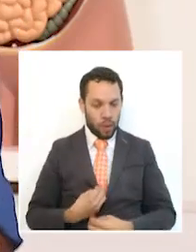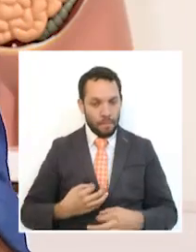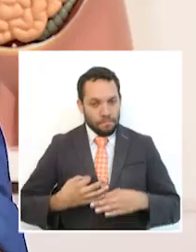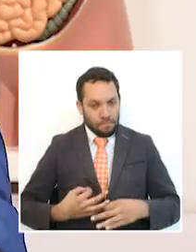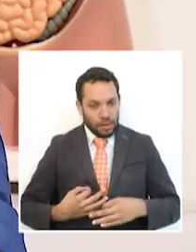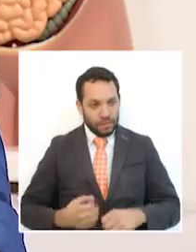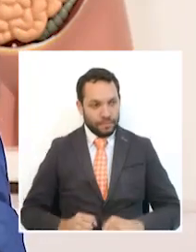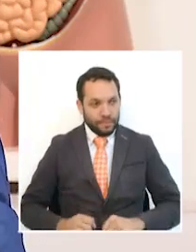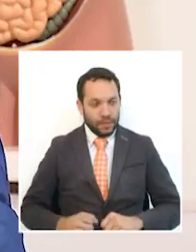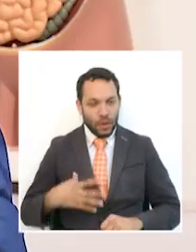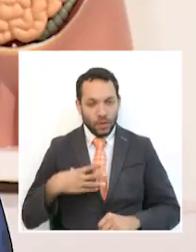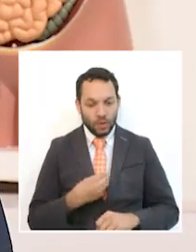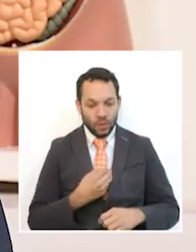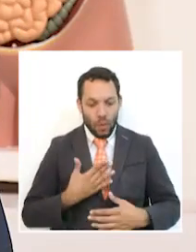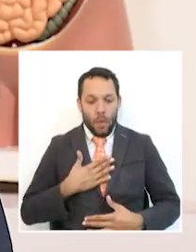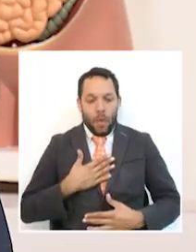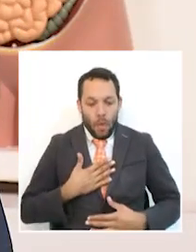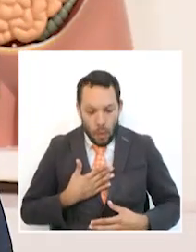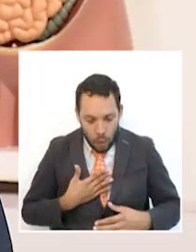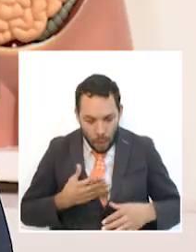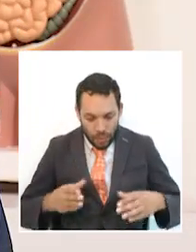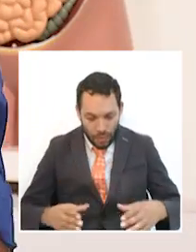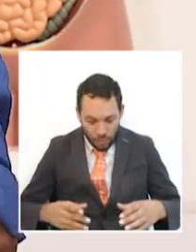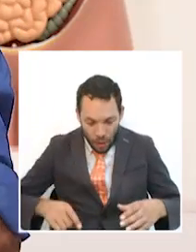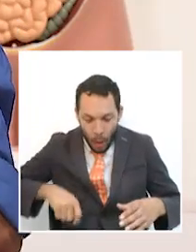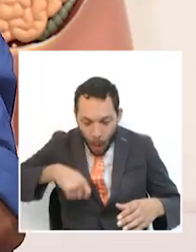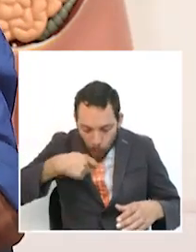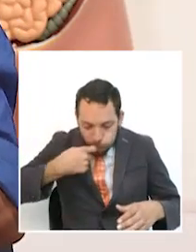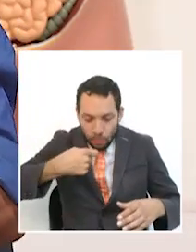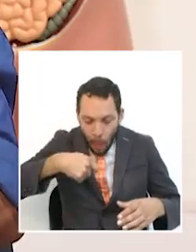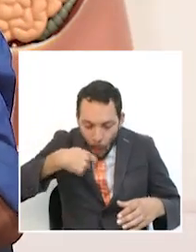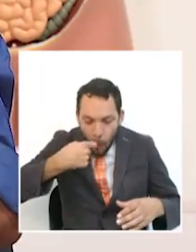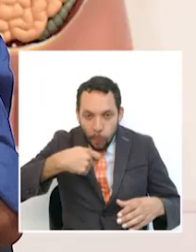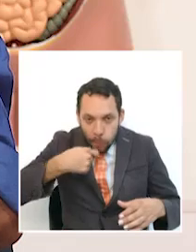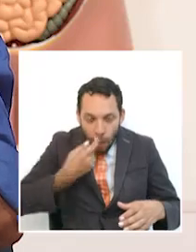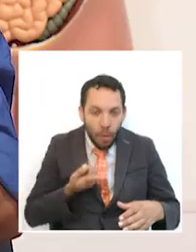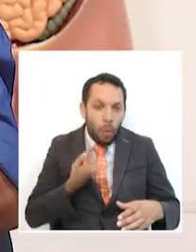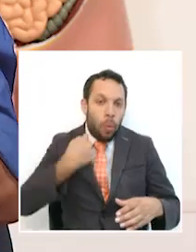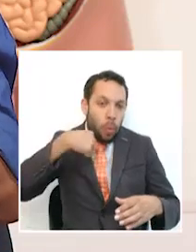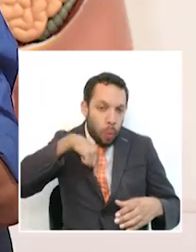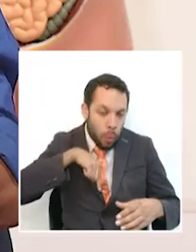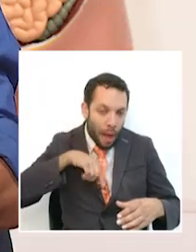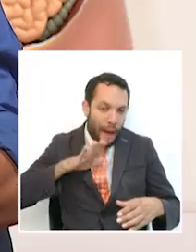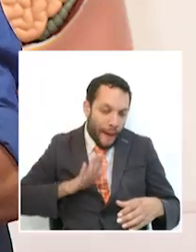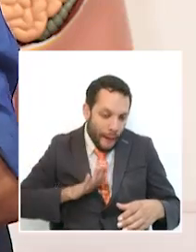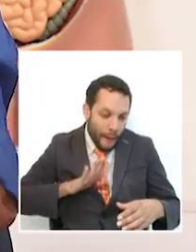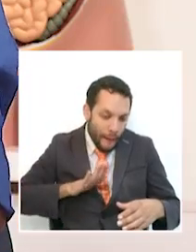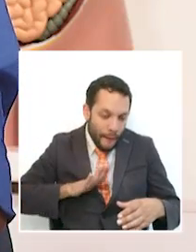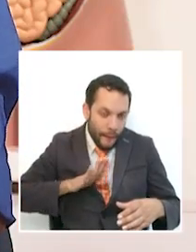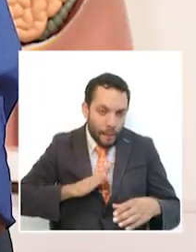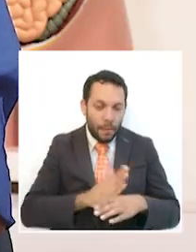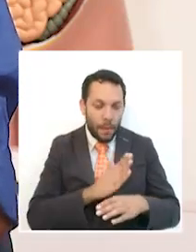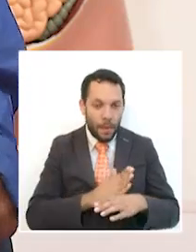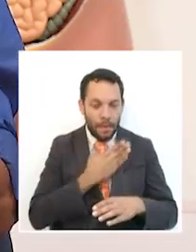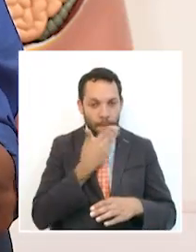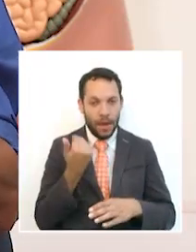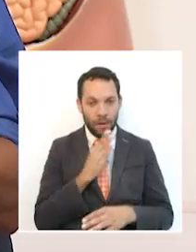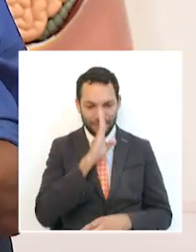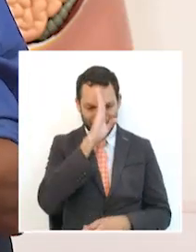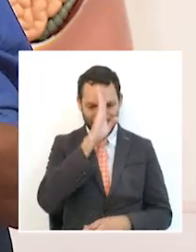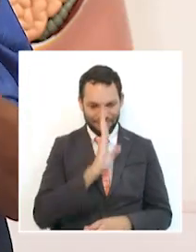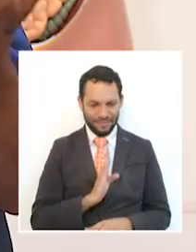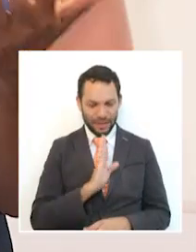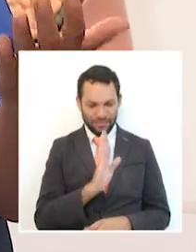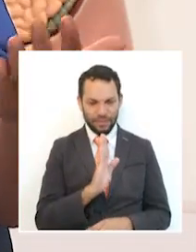y no hacer esto porque preciso se que el alimento estancado los que sufren de hernia diatal todos los problemas gástricos bien sentado